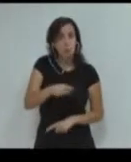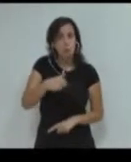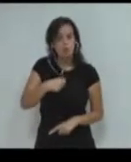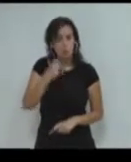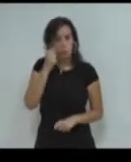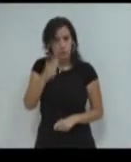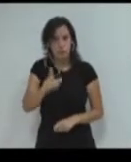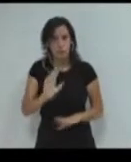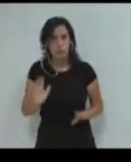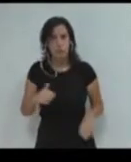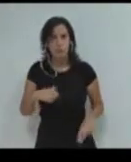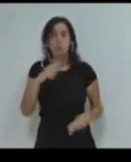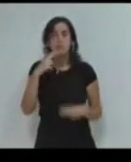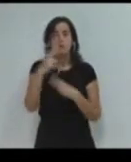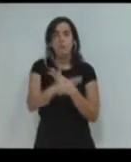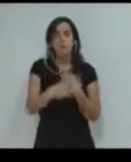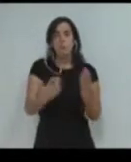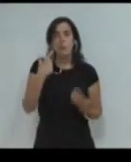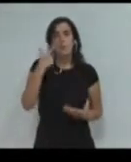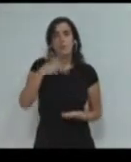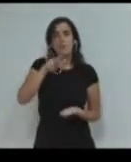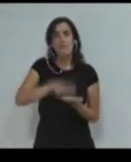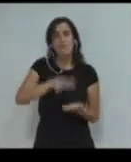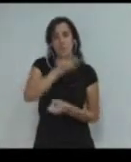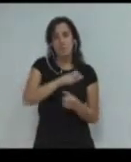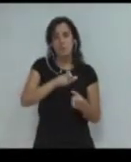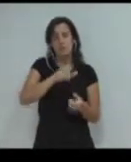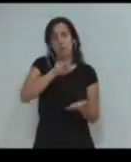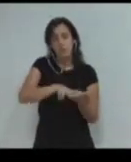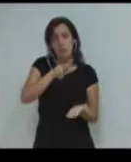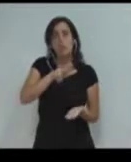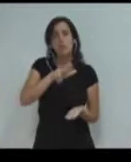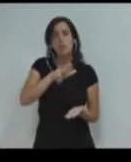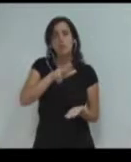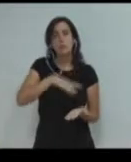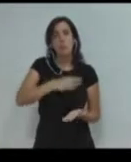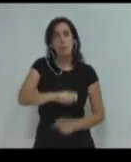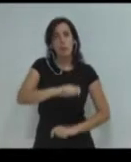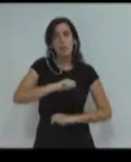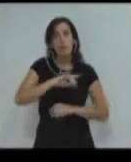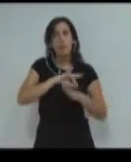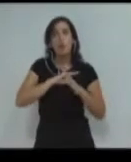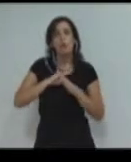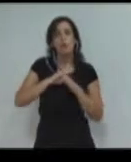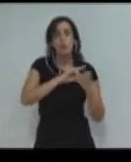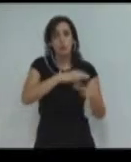lo he hecho. A ver, los validadores nos pueden dar una orientación,